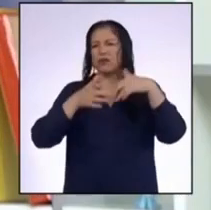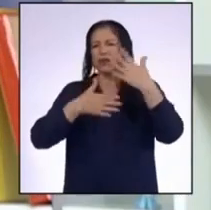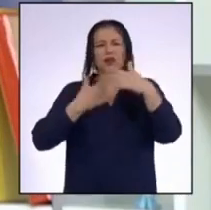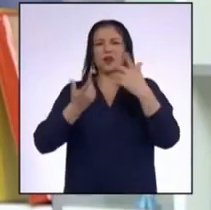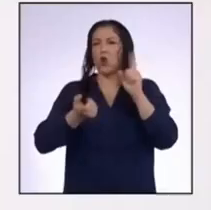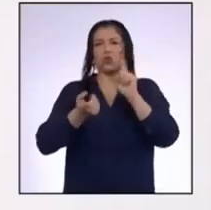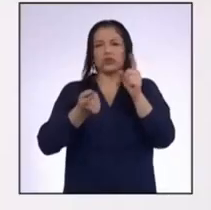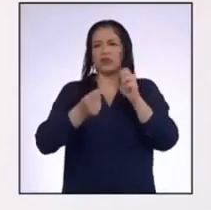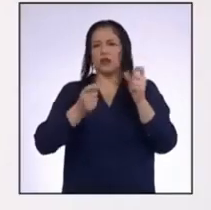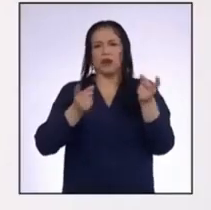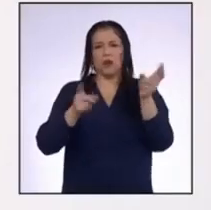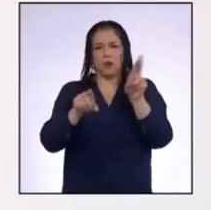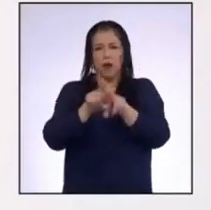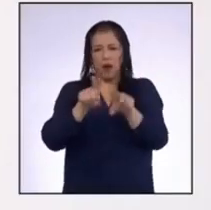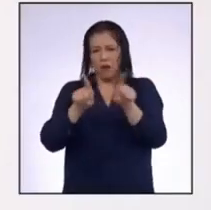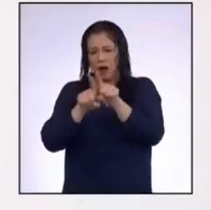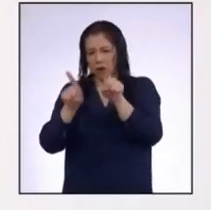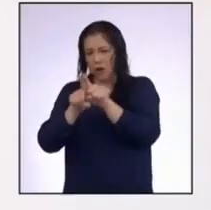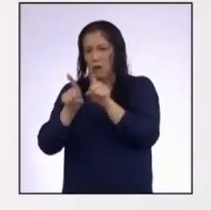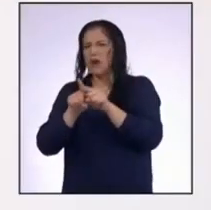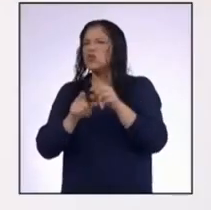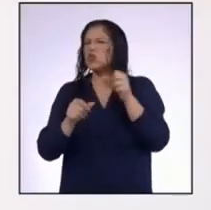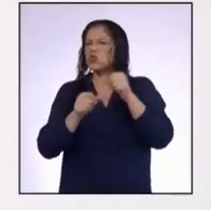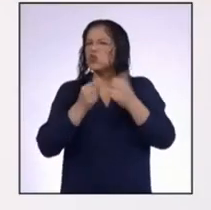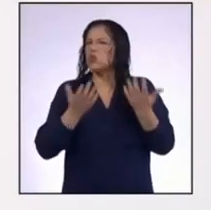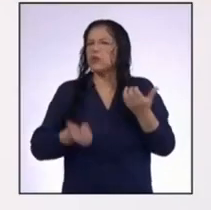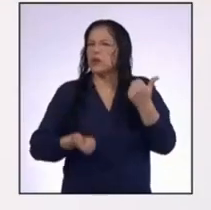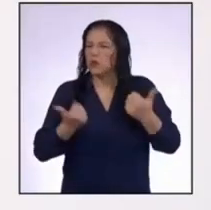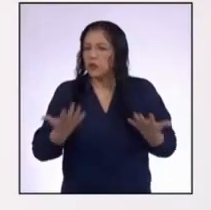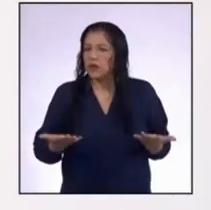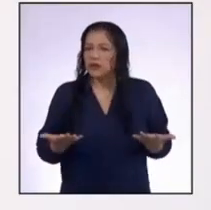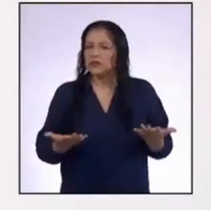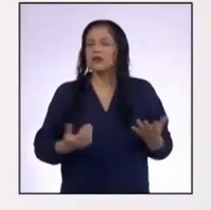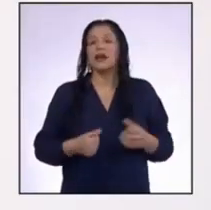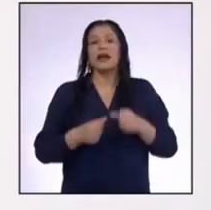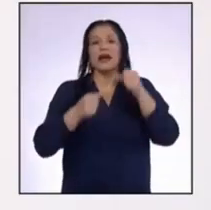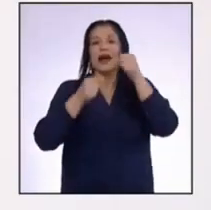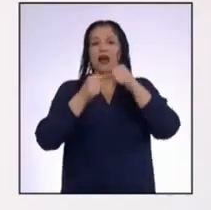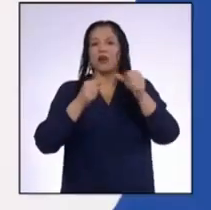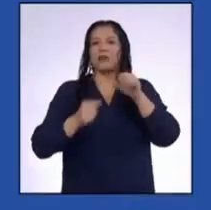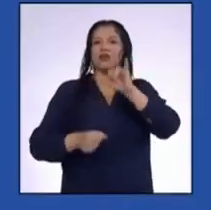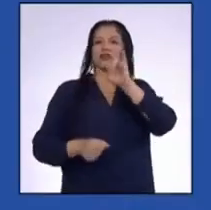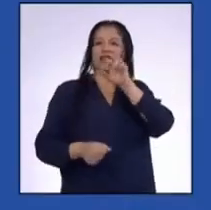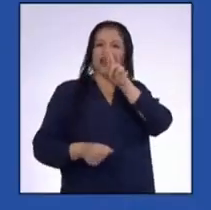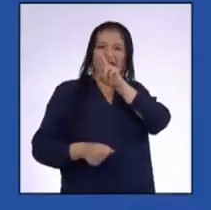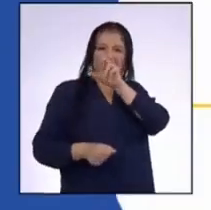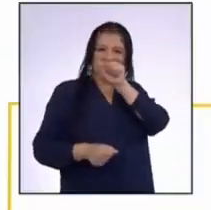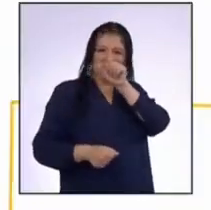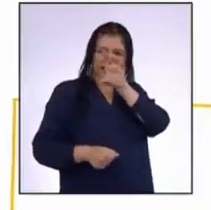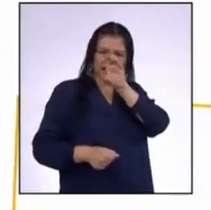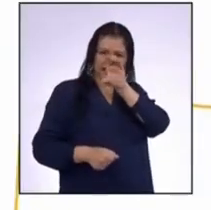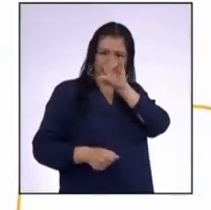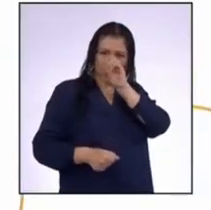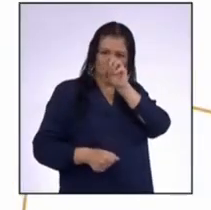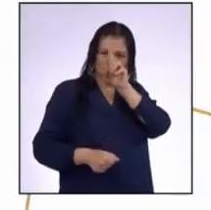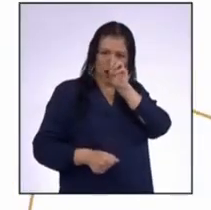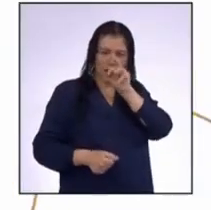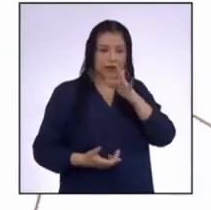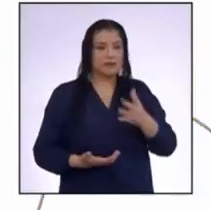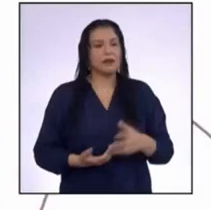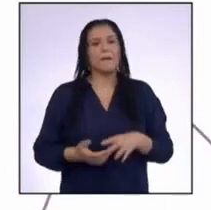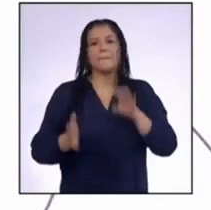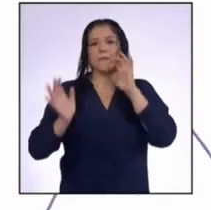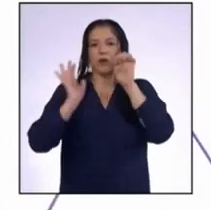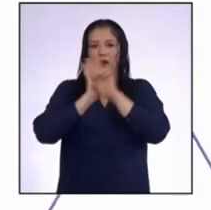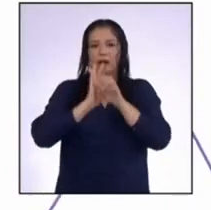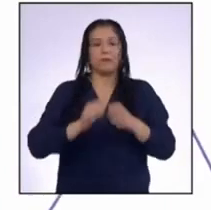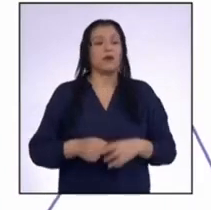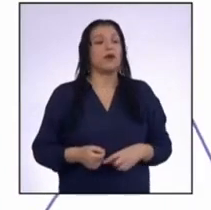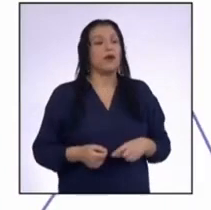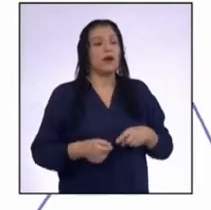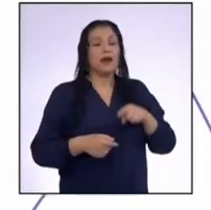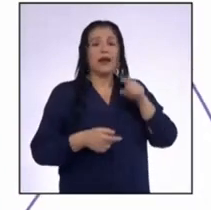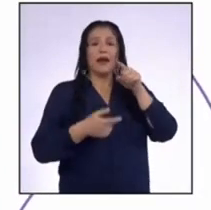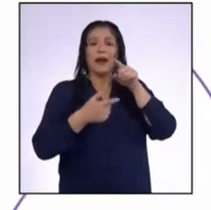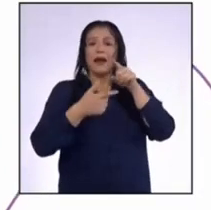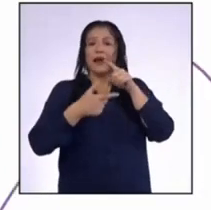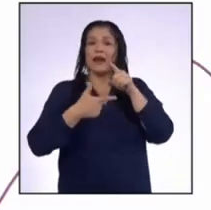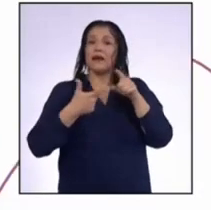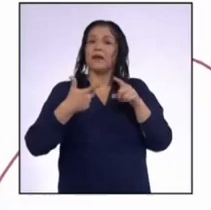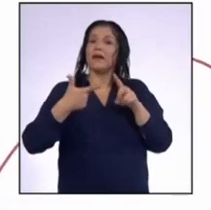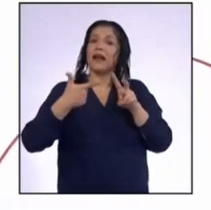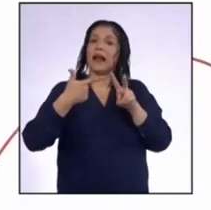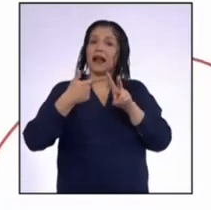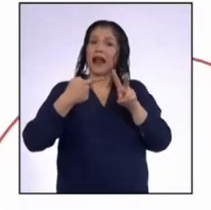se repita? Ese tipo de números corresponde a los números irracionales. Por ejemplo, la raíz cuadrada de 2